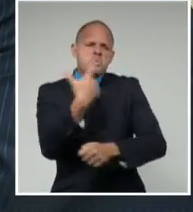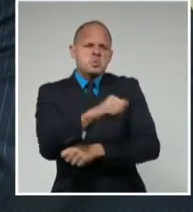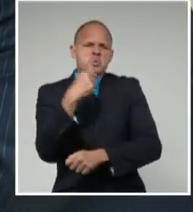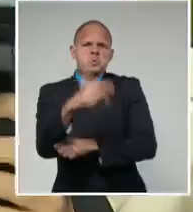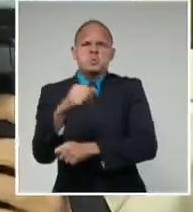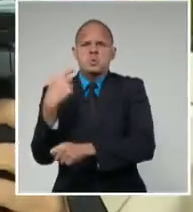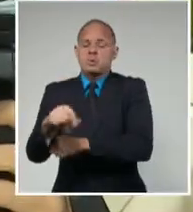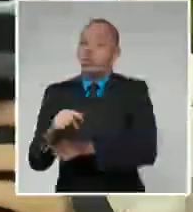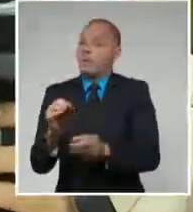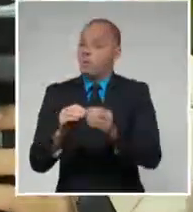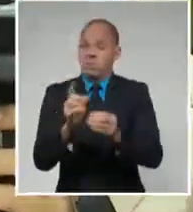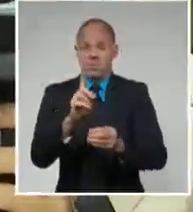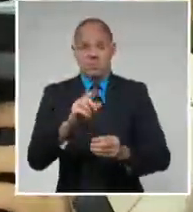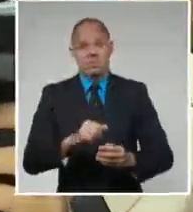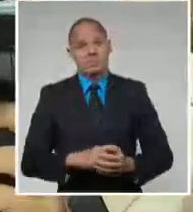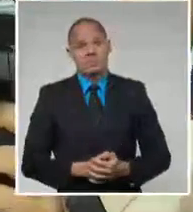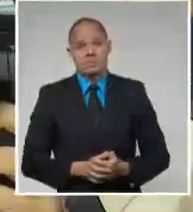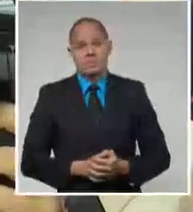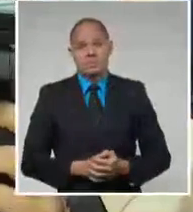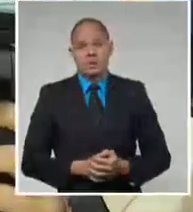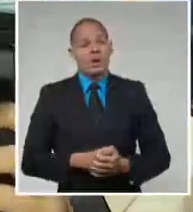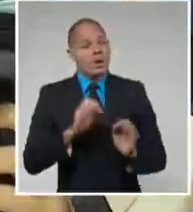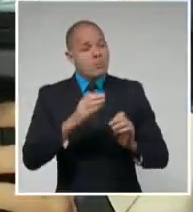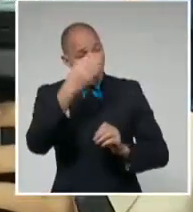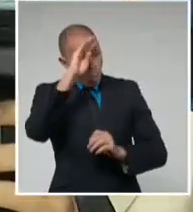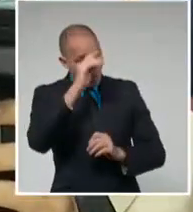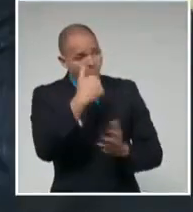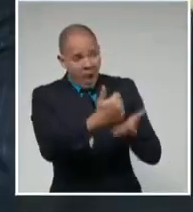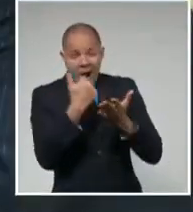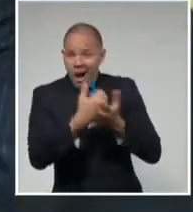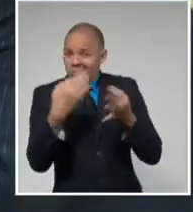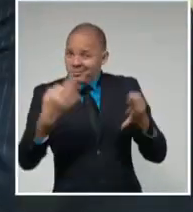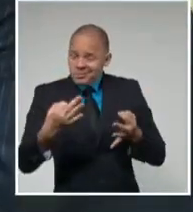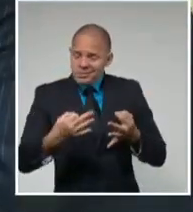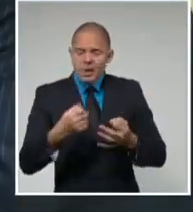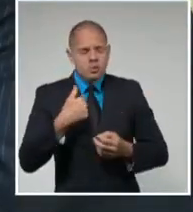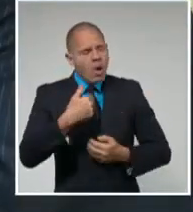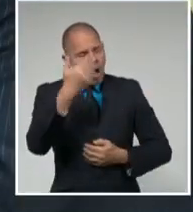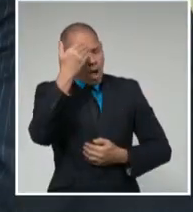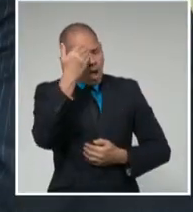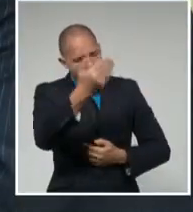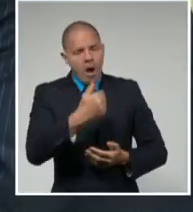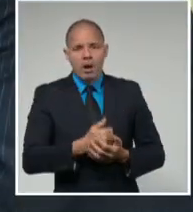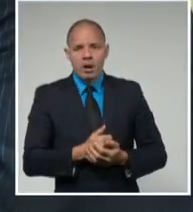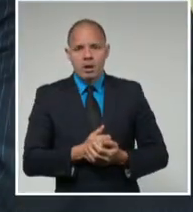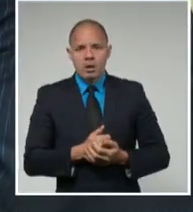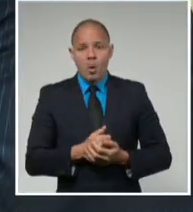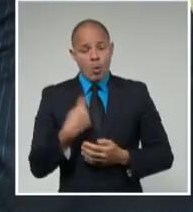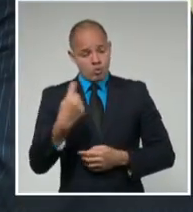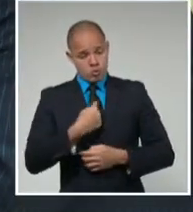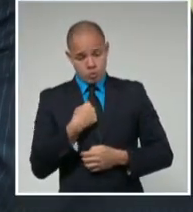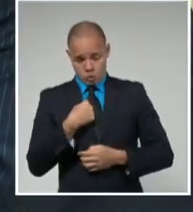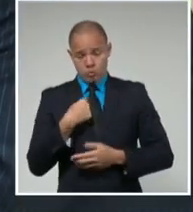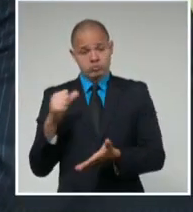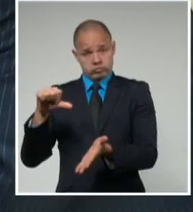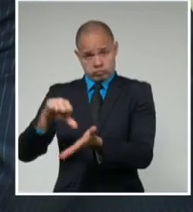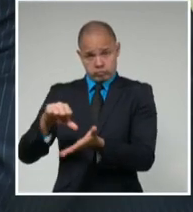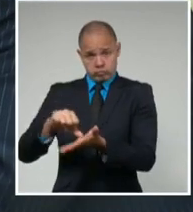y Cuba. Apreciamos su apoyo. Irán y Cuba se mantendrán unidas en estos tiempos